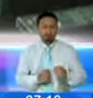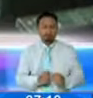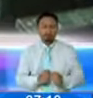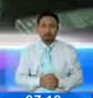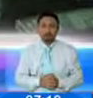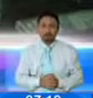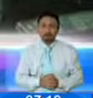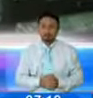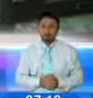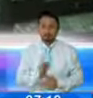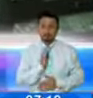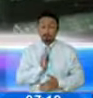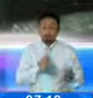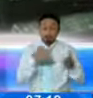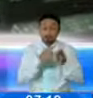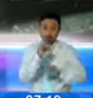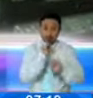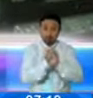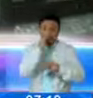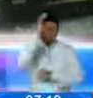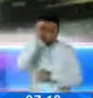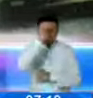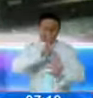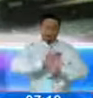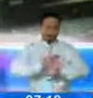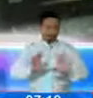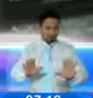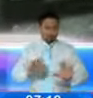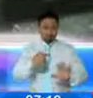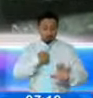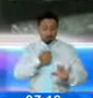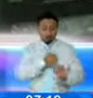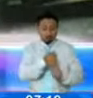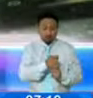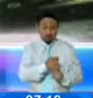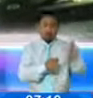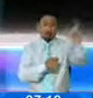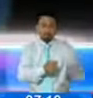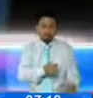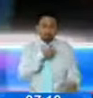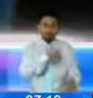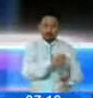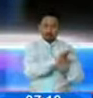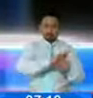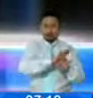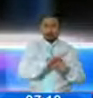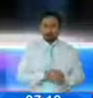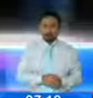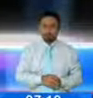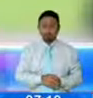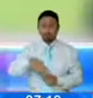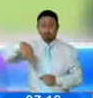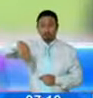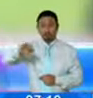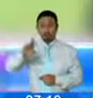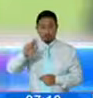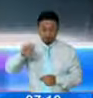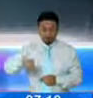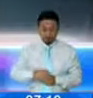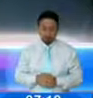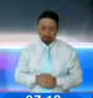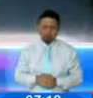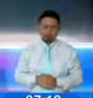en contra de la Iglesia Católica. Lo único que persigo es al abusador. Para Mayra no ha sido fácil. Su madre dice